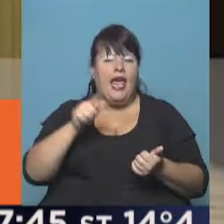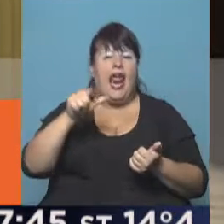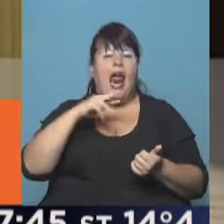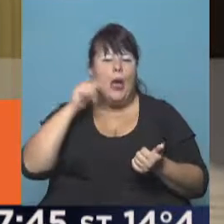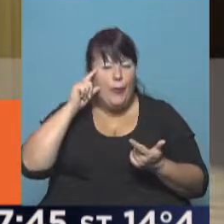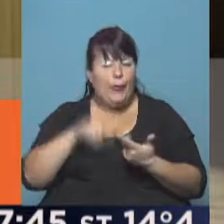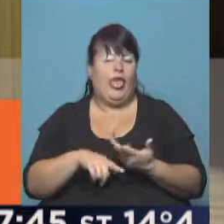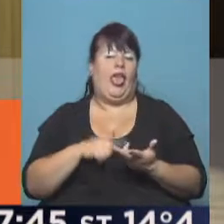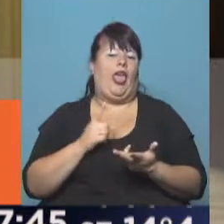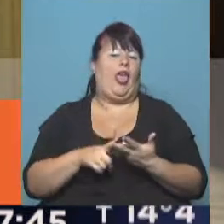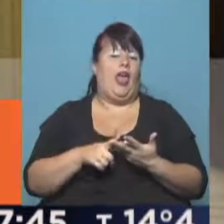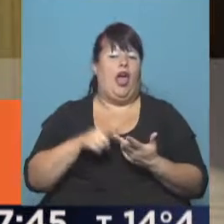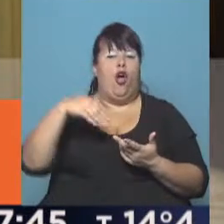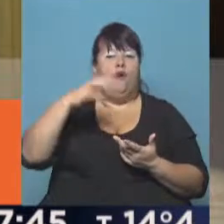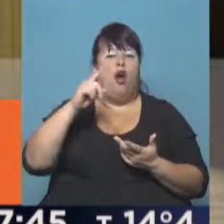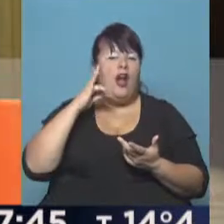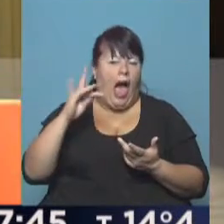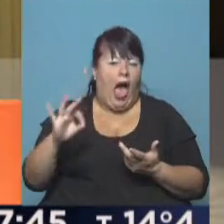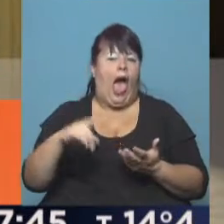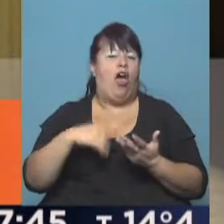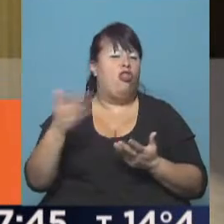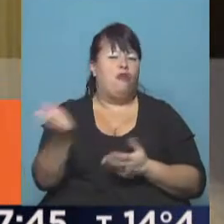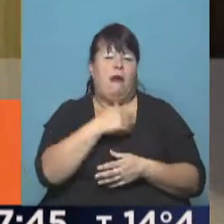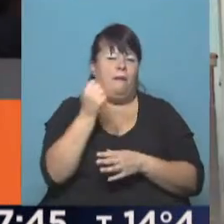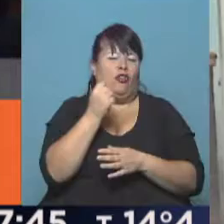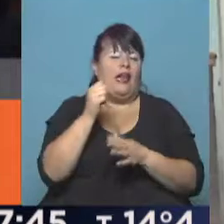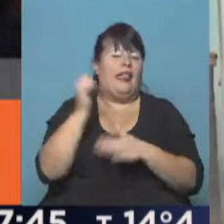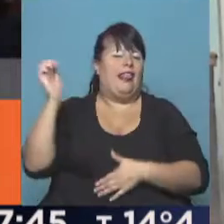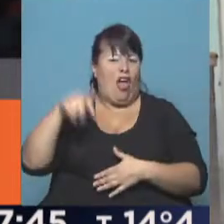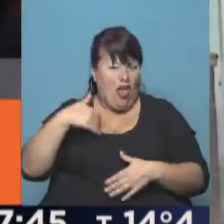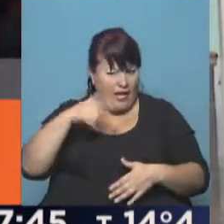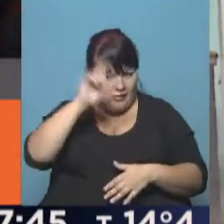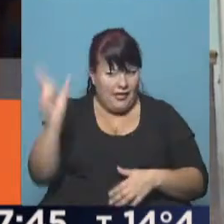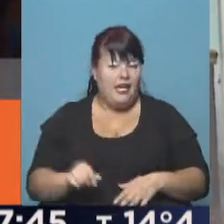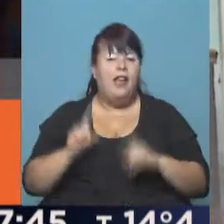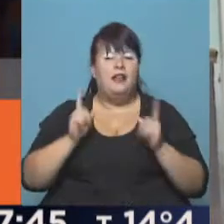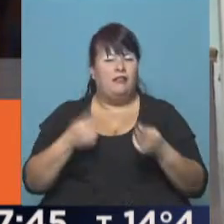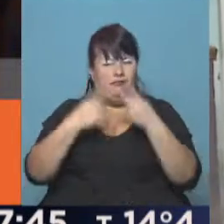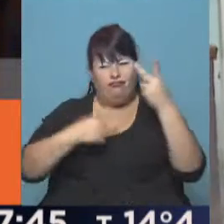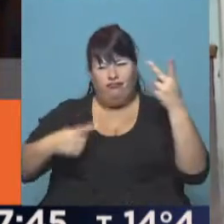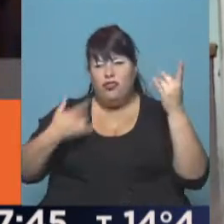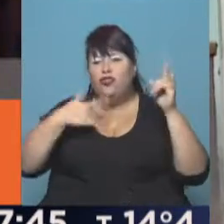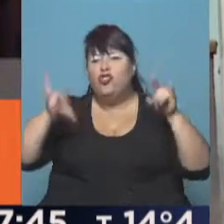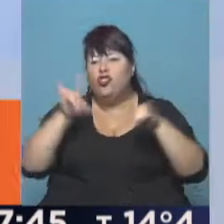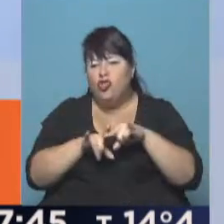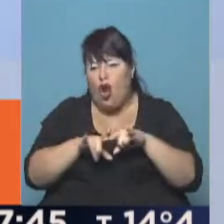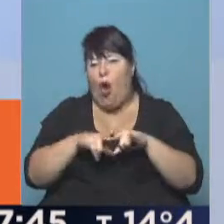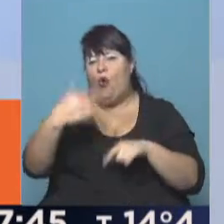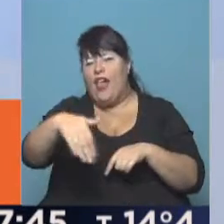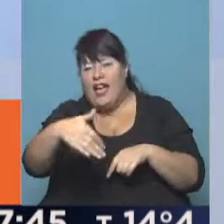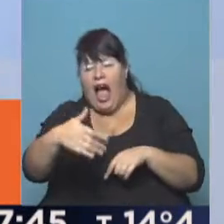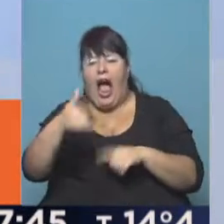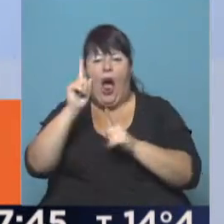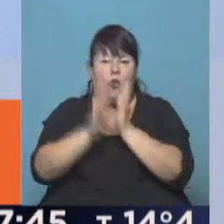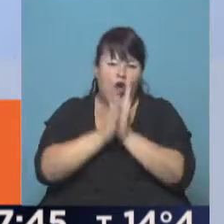Lavie, Esteban Morgado, lo más granado del tango del país, y realmente un sinnúmero de espectáculos callejeros,